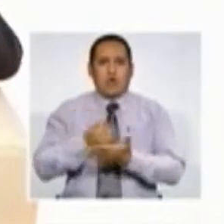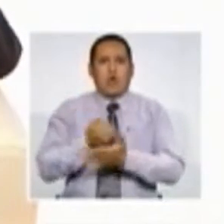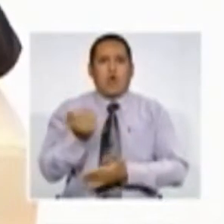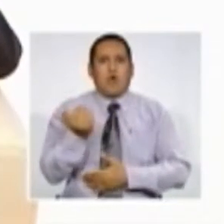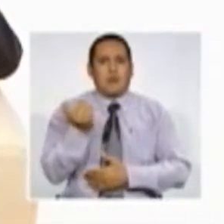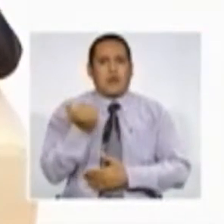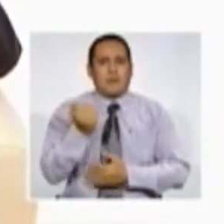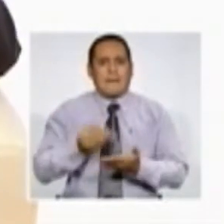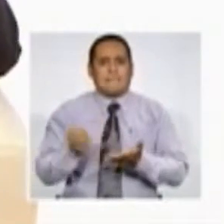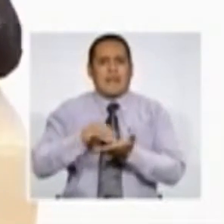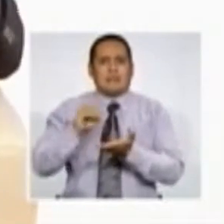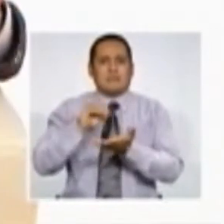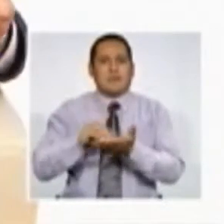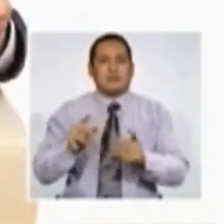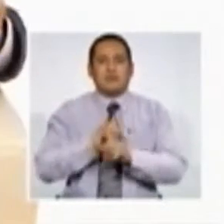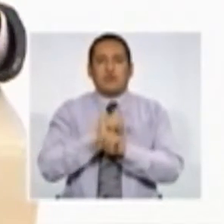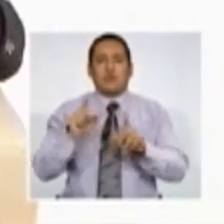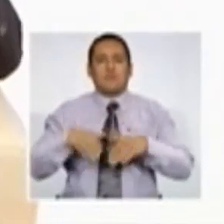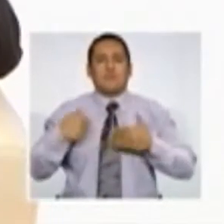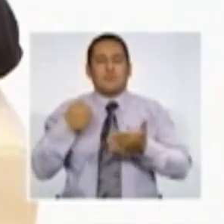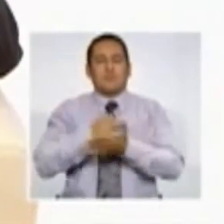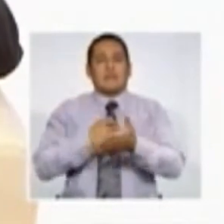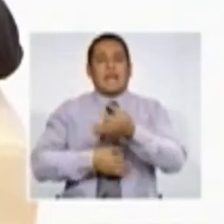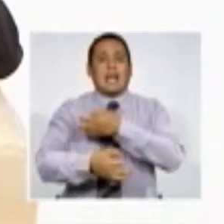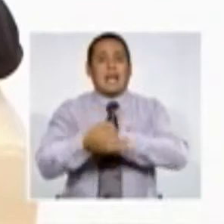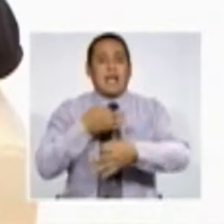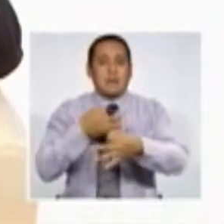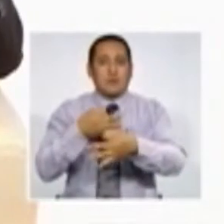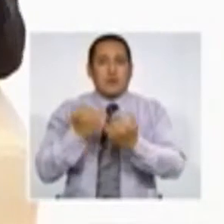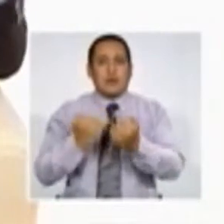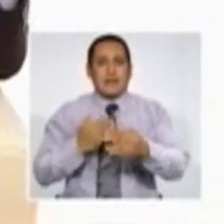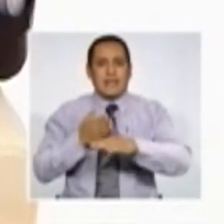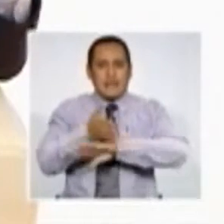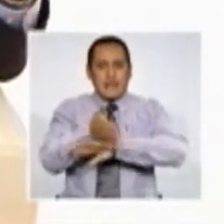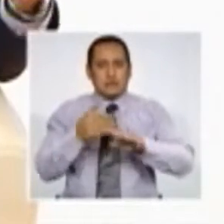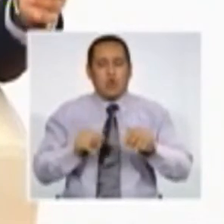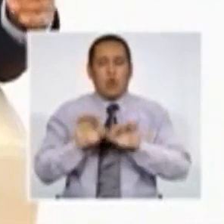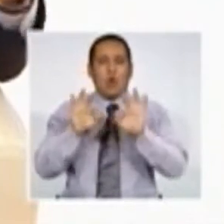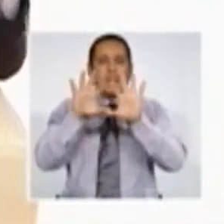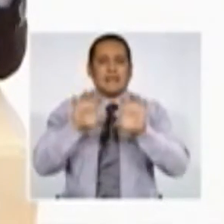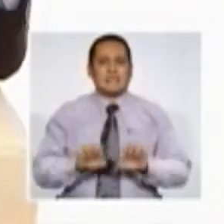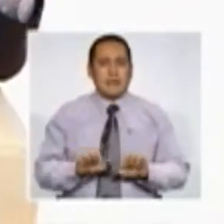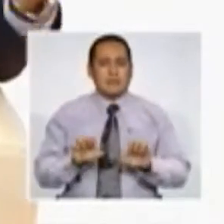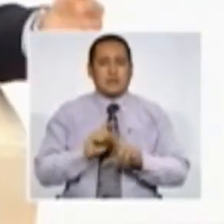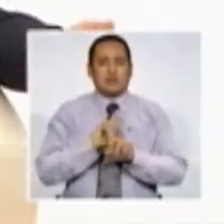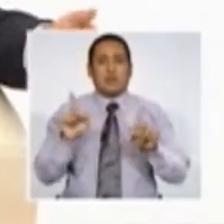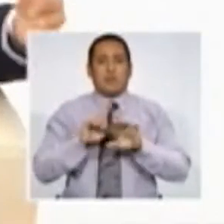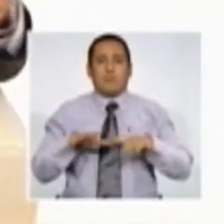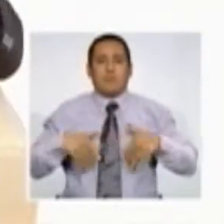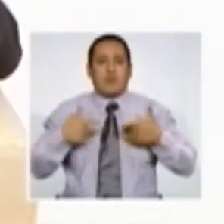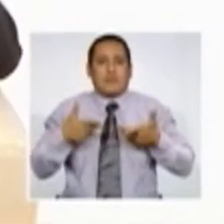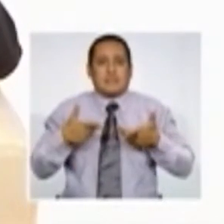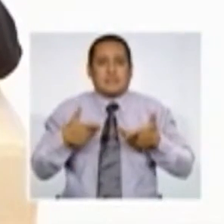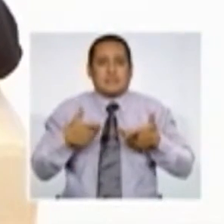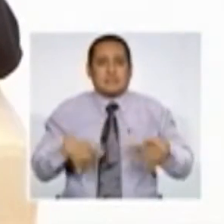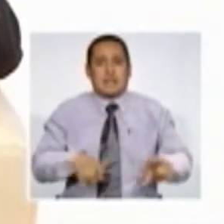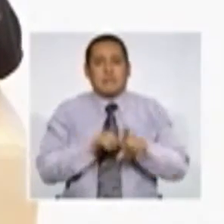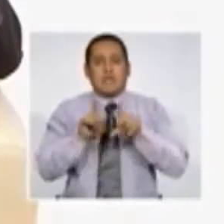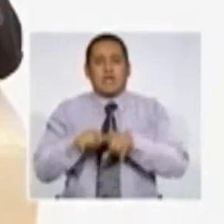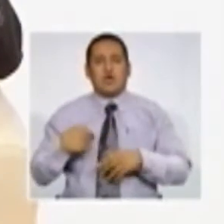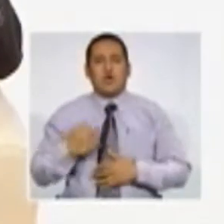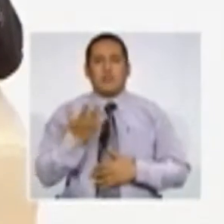No puedes cobrar pensiones por adelantado, no puedes condicionar el ingreso ni las evaluaciones y no